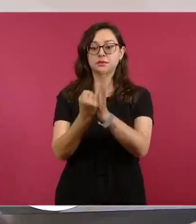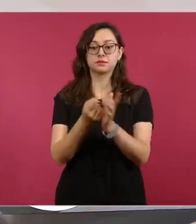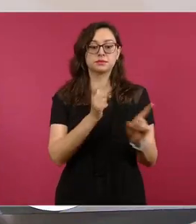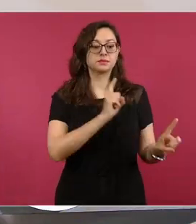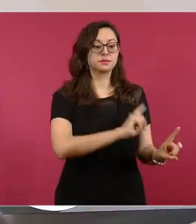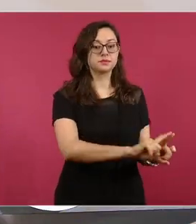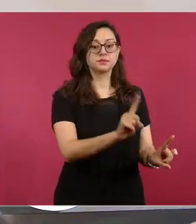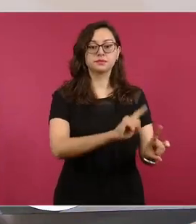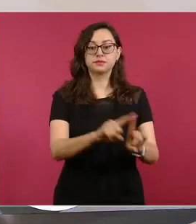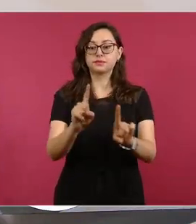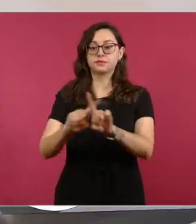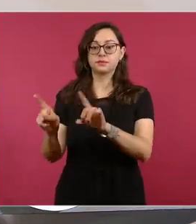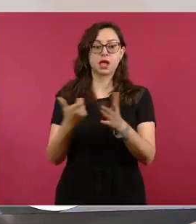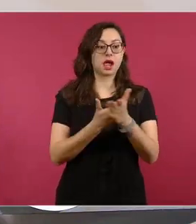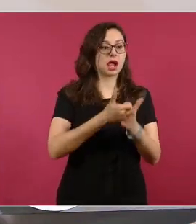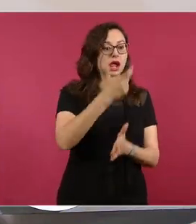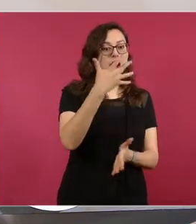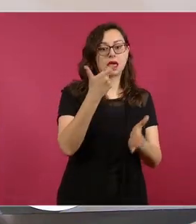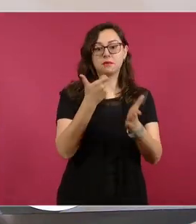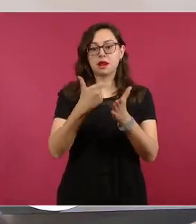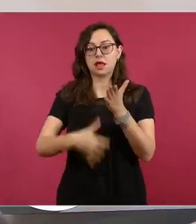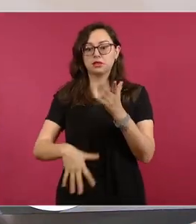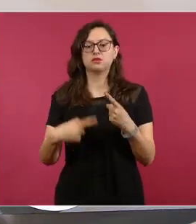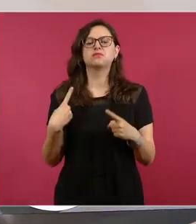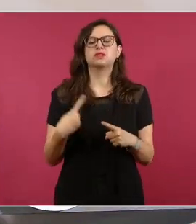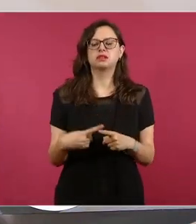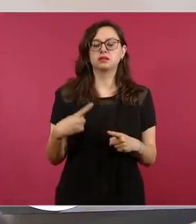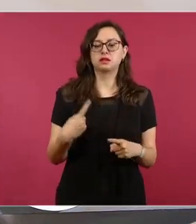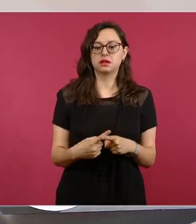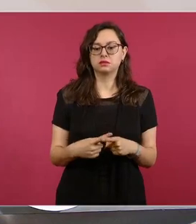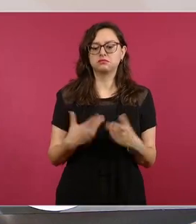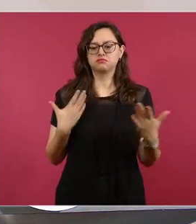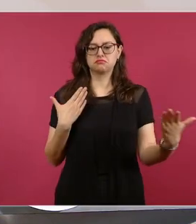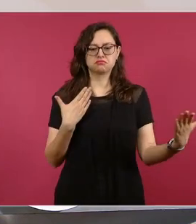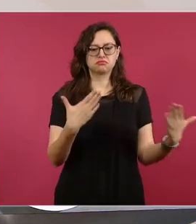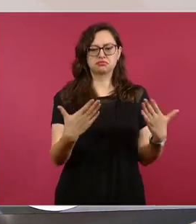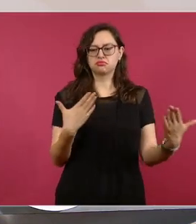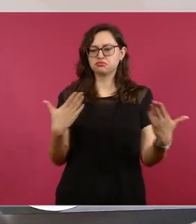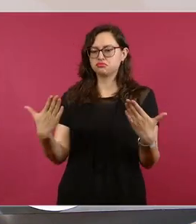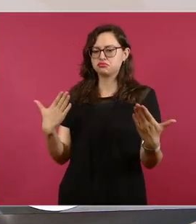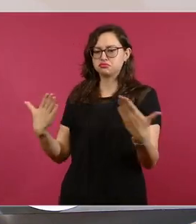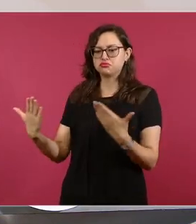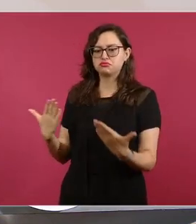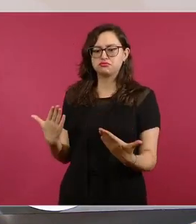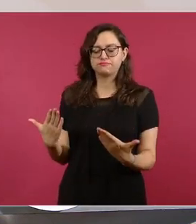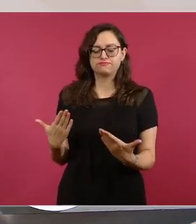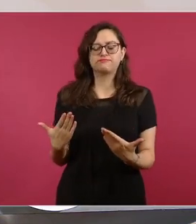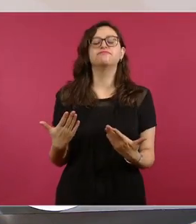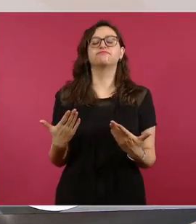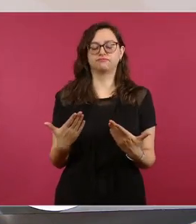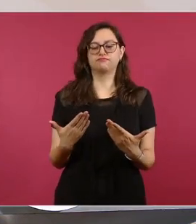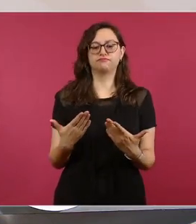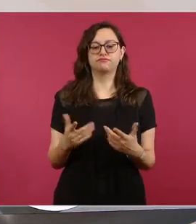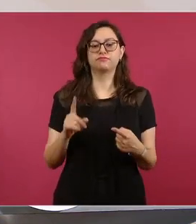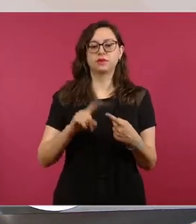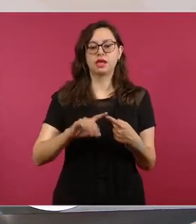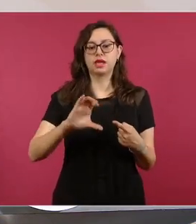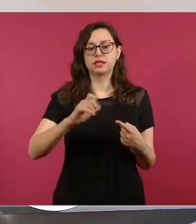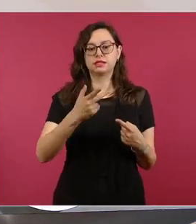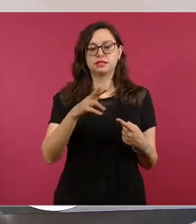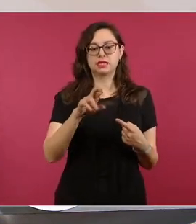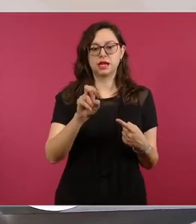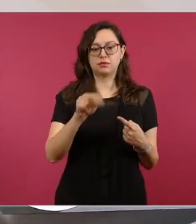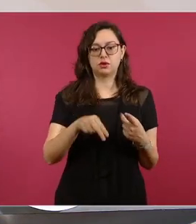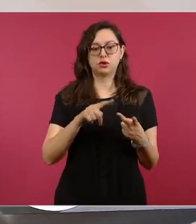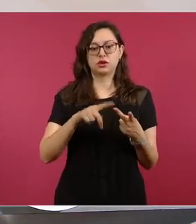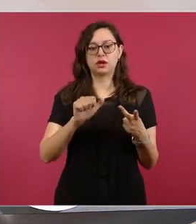las más baratas a nivel nacional, en esta ocasión y considerando precios y márgenes de ganancia, nos encontramos una vez más con Chevron y Arco,